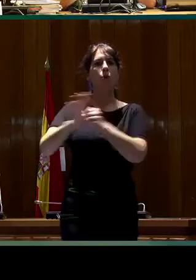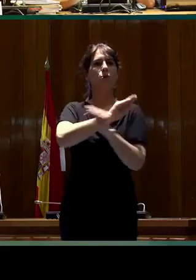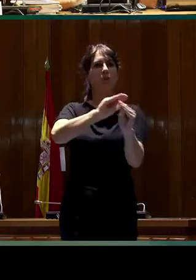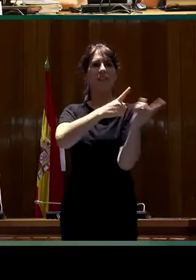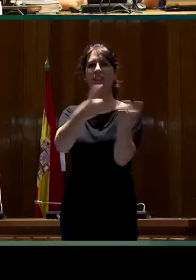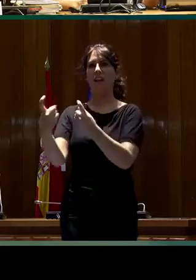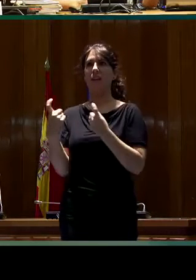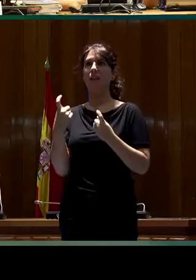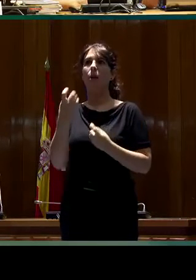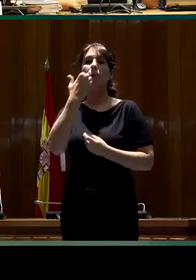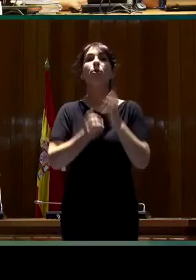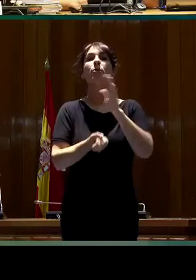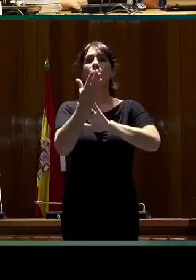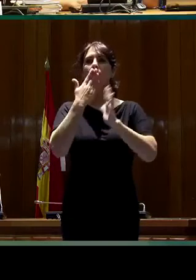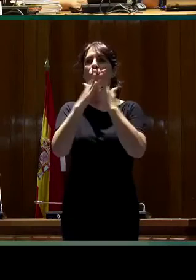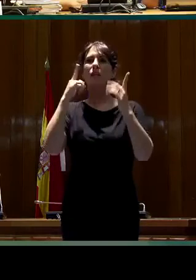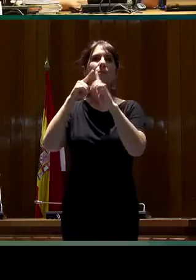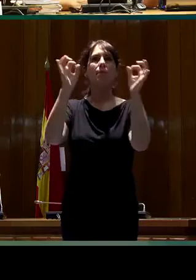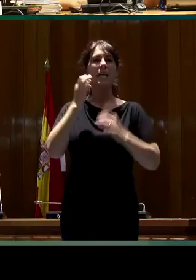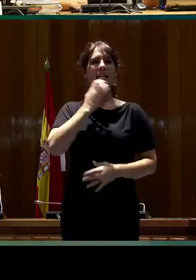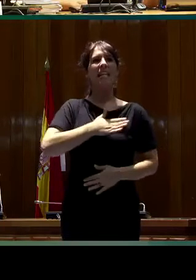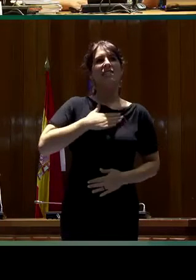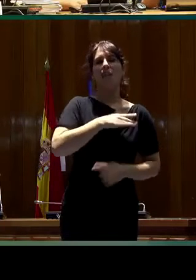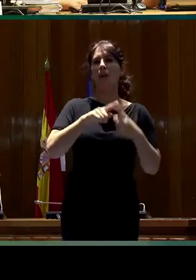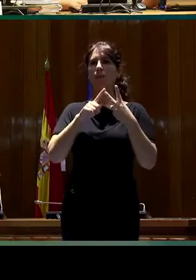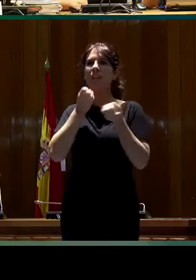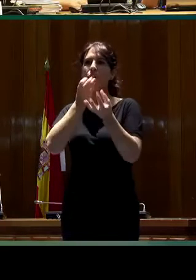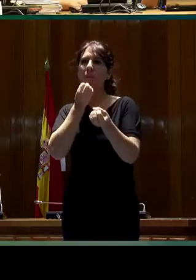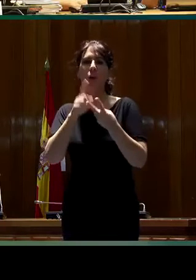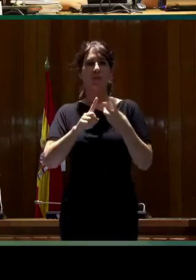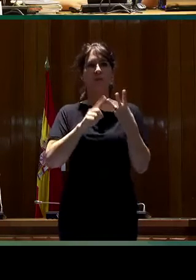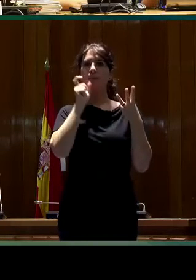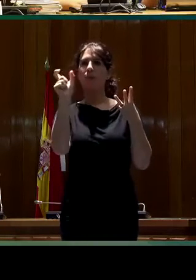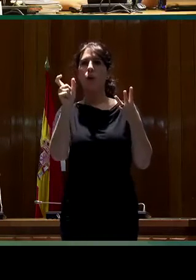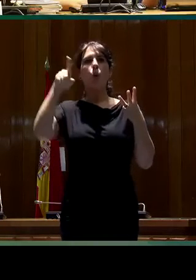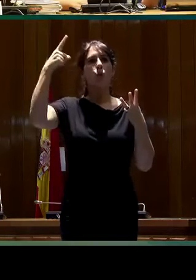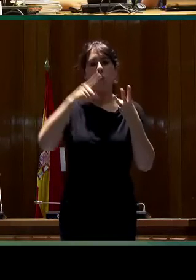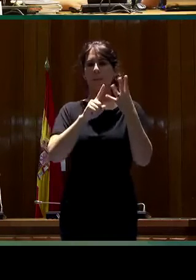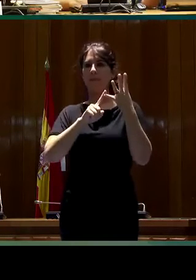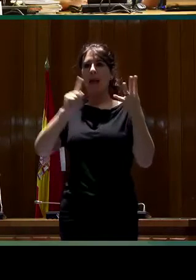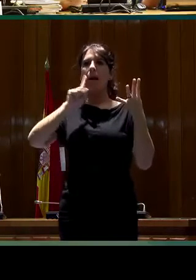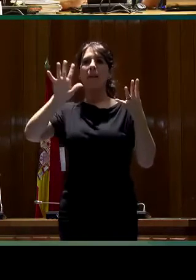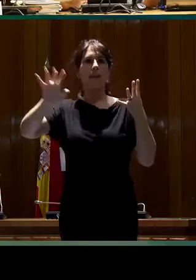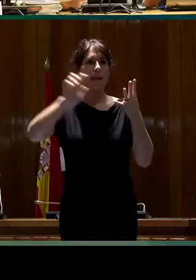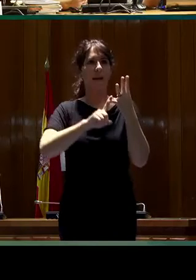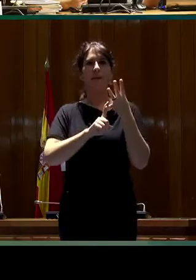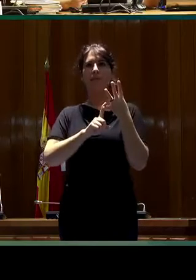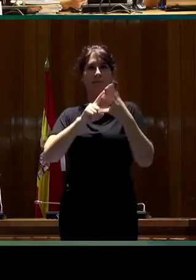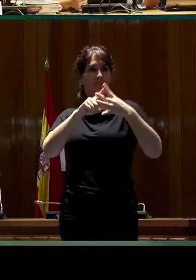son satisfacer, las palabras información, lectura, aprendizaje, la de necesidad,